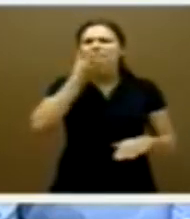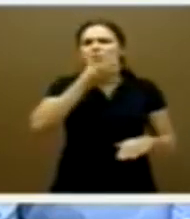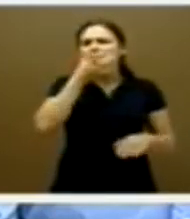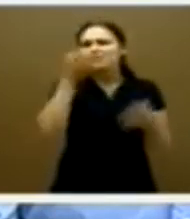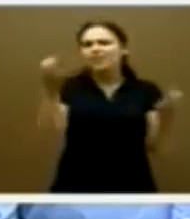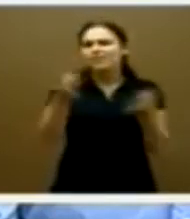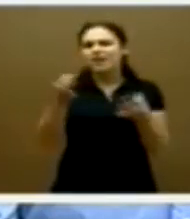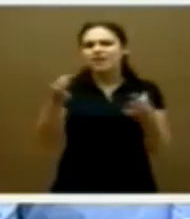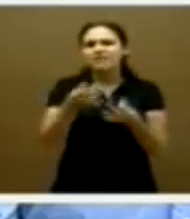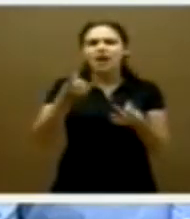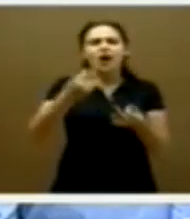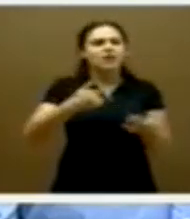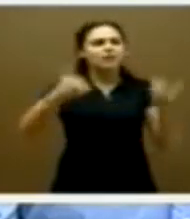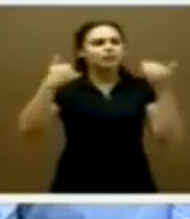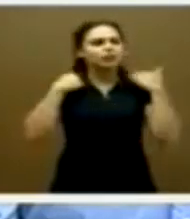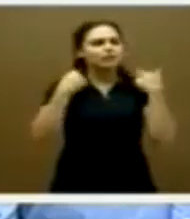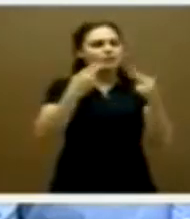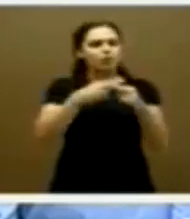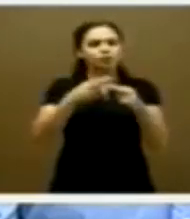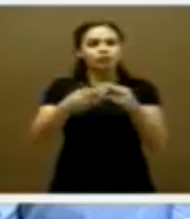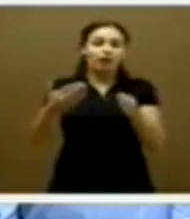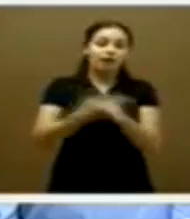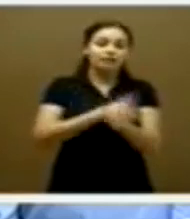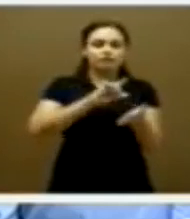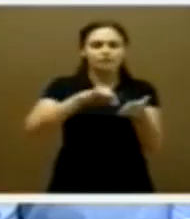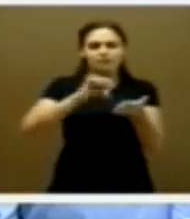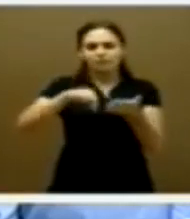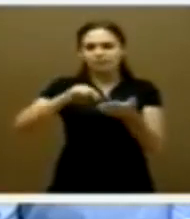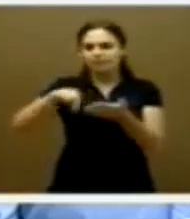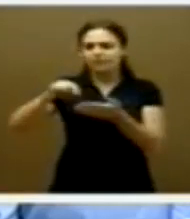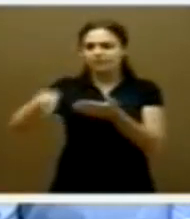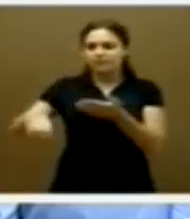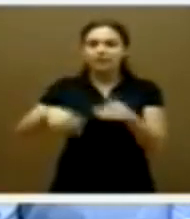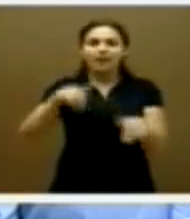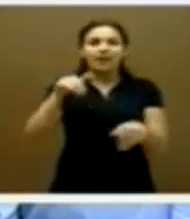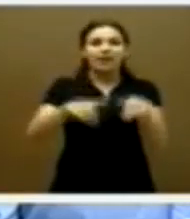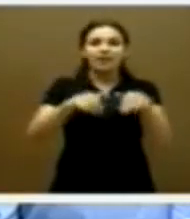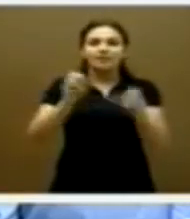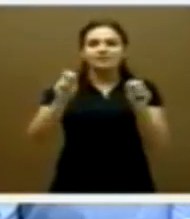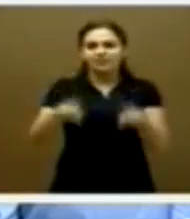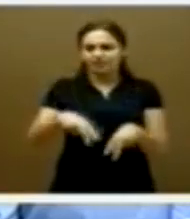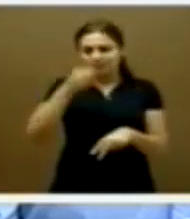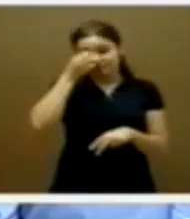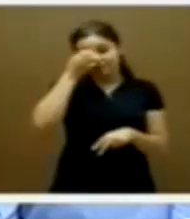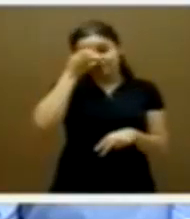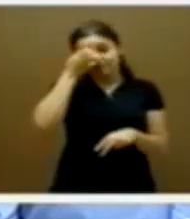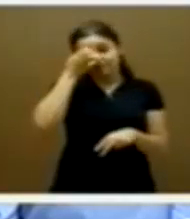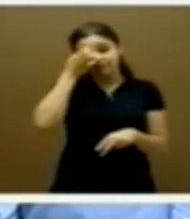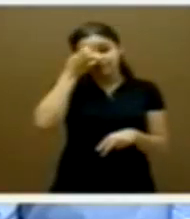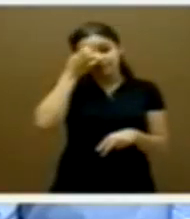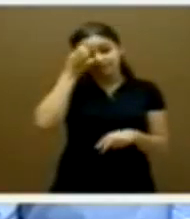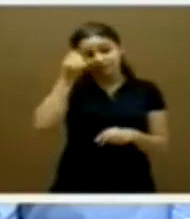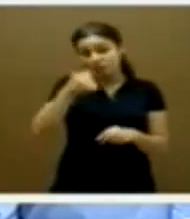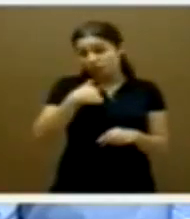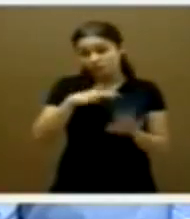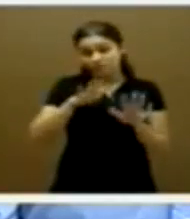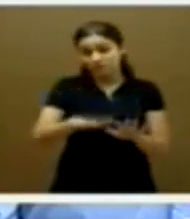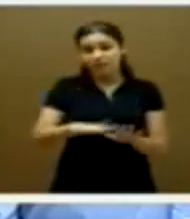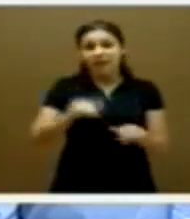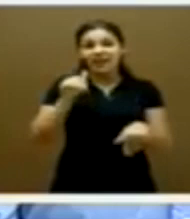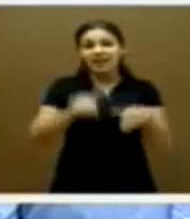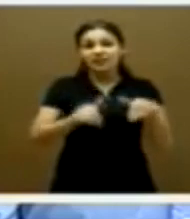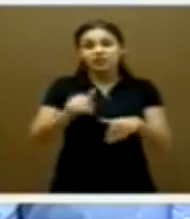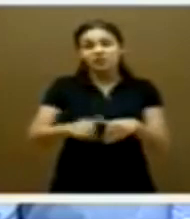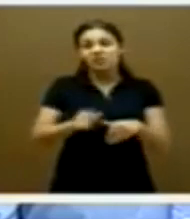a aquellos responsables políticos que firmaron aquello sin ninguna legitimidad ya. Lo voy a dejar simplemente en electoralismo